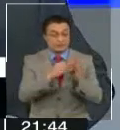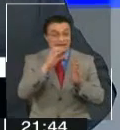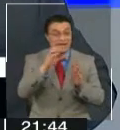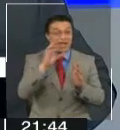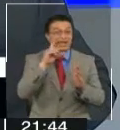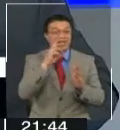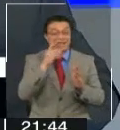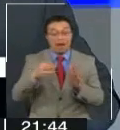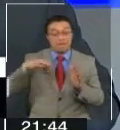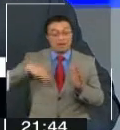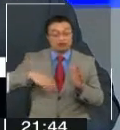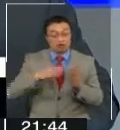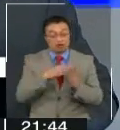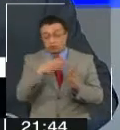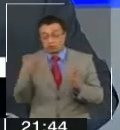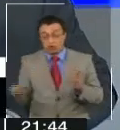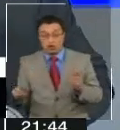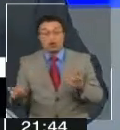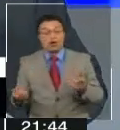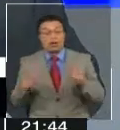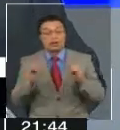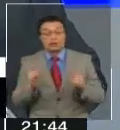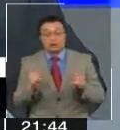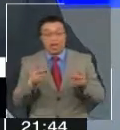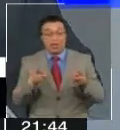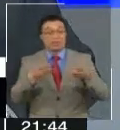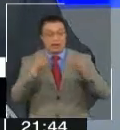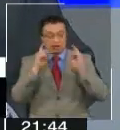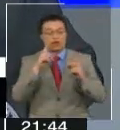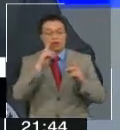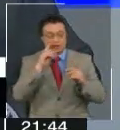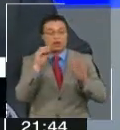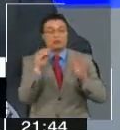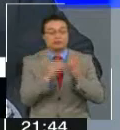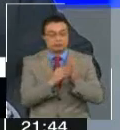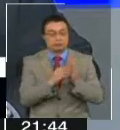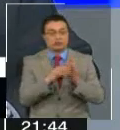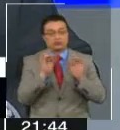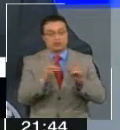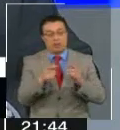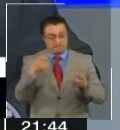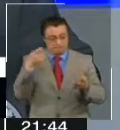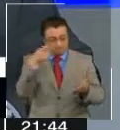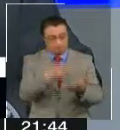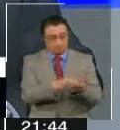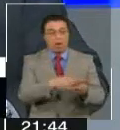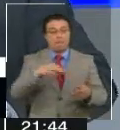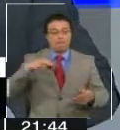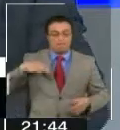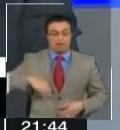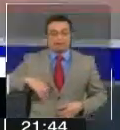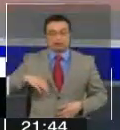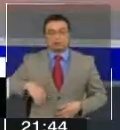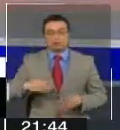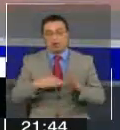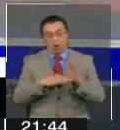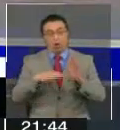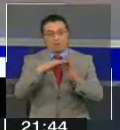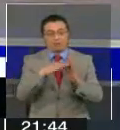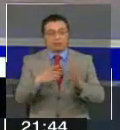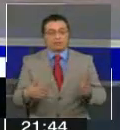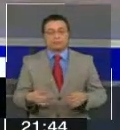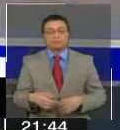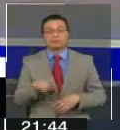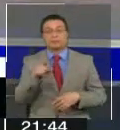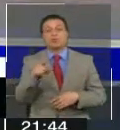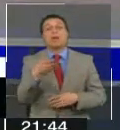crítica en la pensión. ¿Y qué dijo esa minuta? Dijo, sí tiene derecho a que se le considere, así que reliquíe la pensión. Y aumente. Ahora, cuando